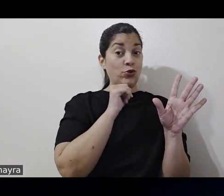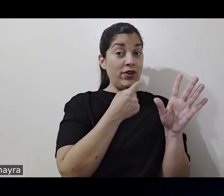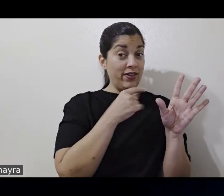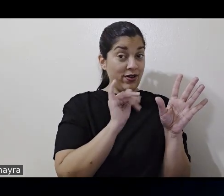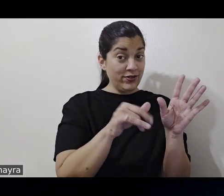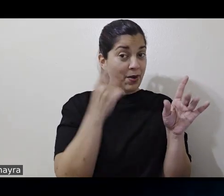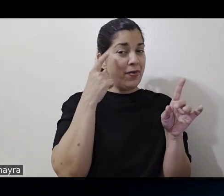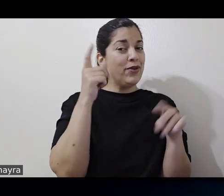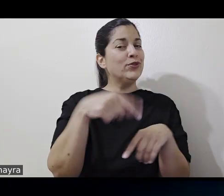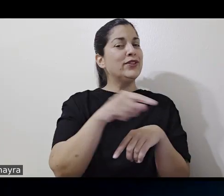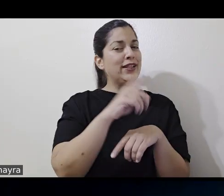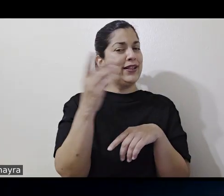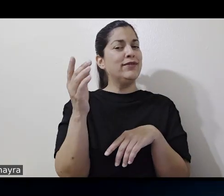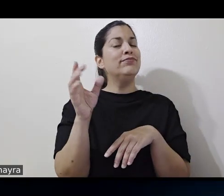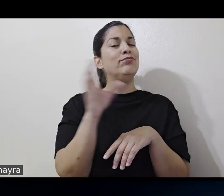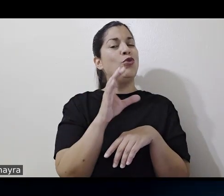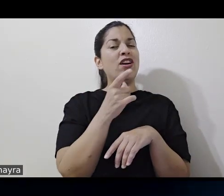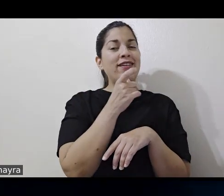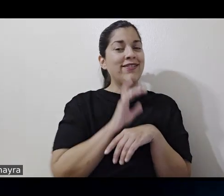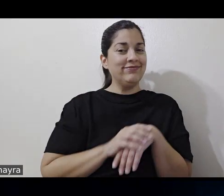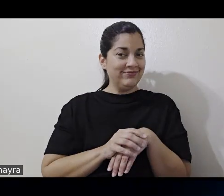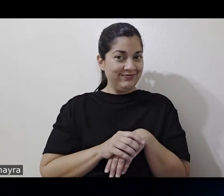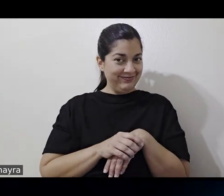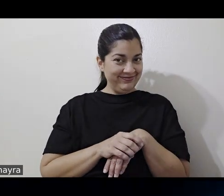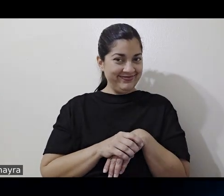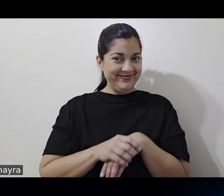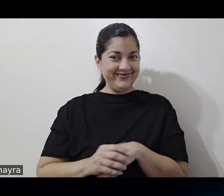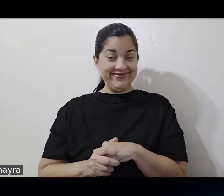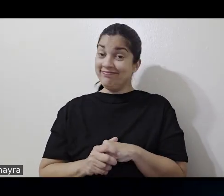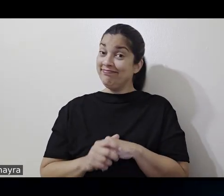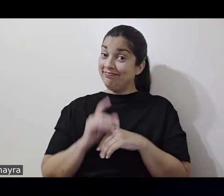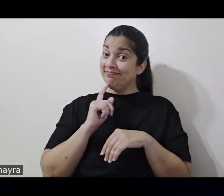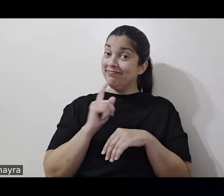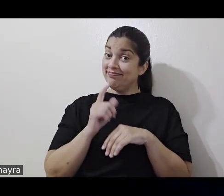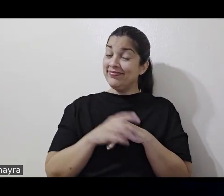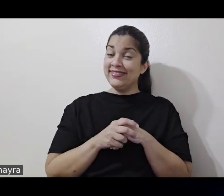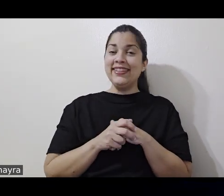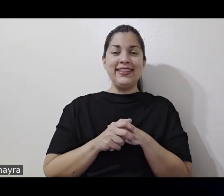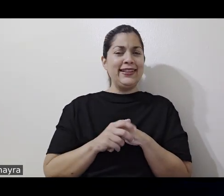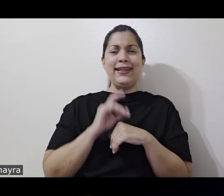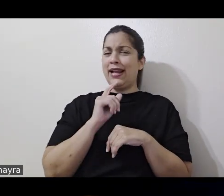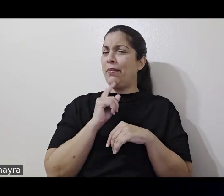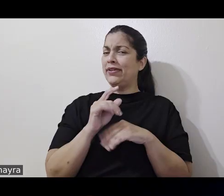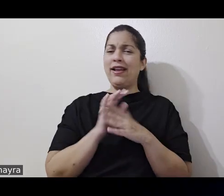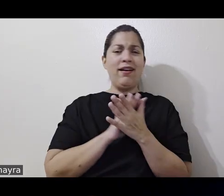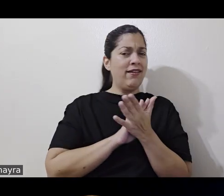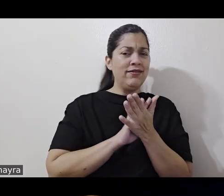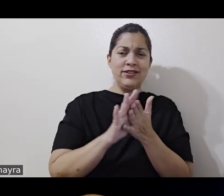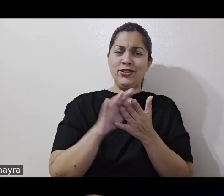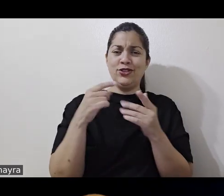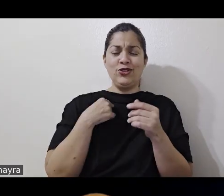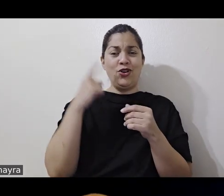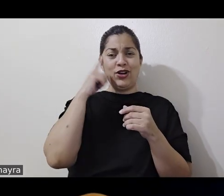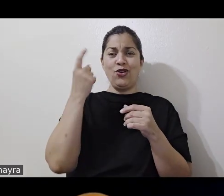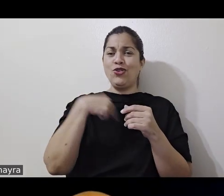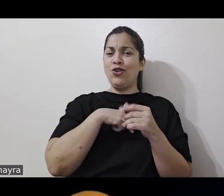para que ustedes averigüen quiénes son. No, definitivamente. Sí. No, es que es fascinante. Yo creo que nos hemos